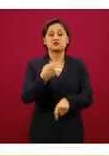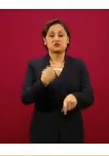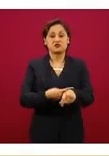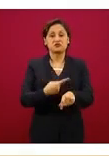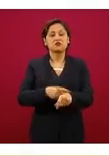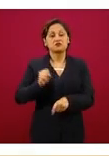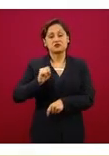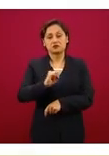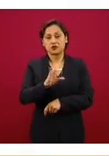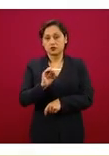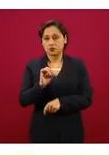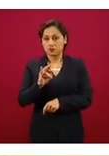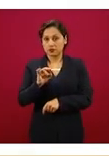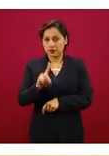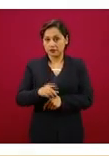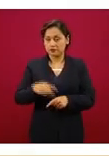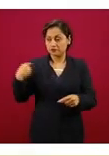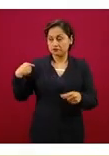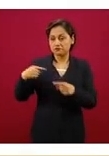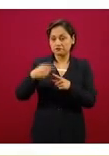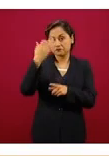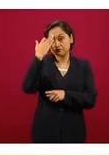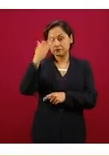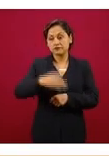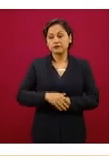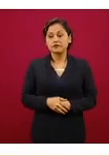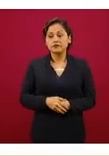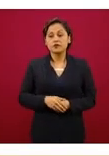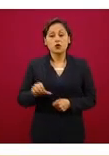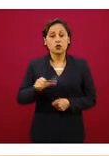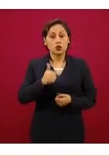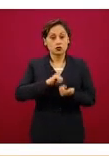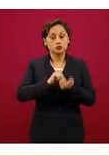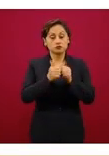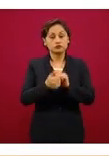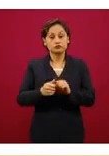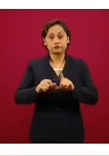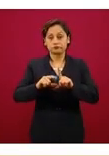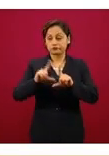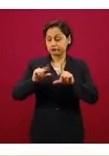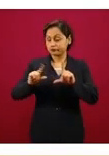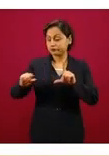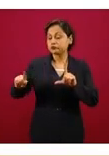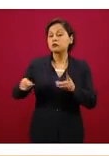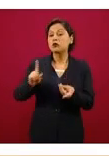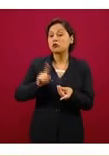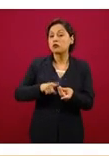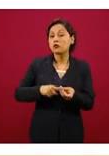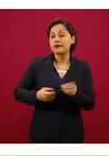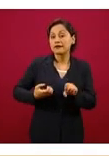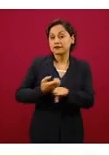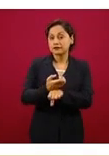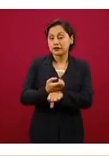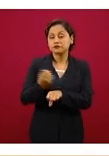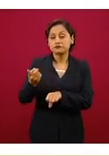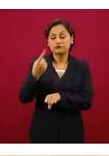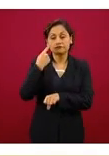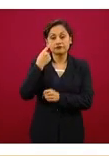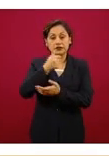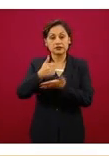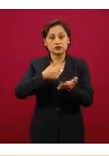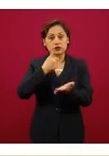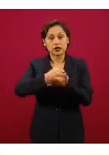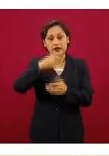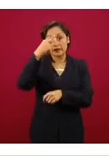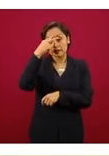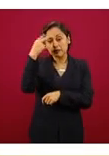meses. En la siguiente diapositiva podemos ver la distribución por entidad federativa, con la zona metropolitana del Valle de México casi